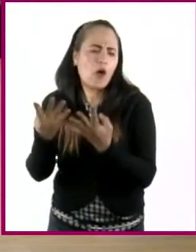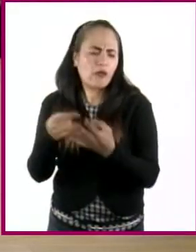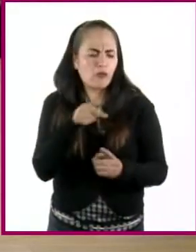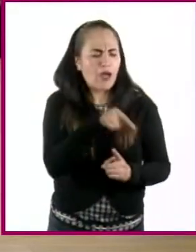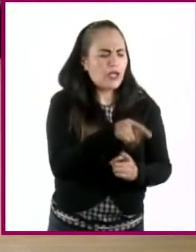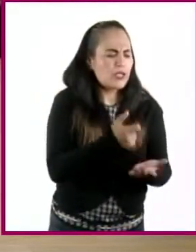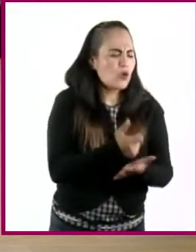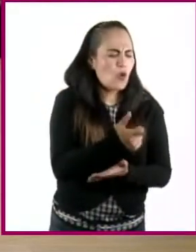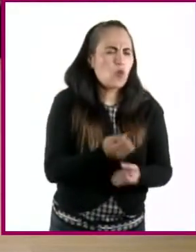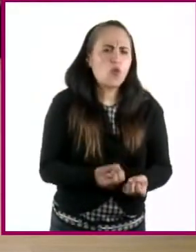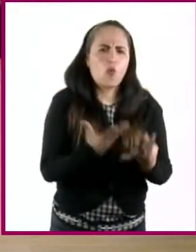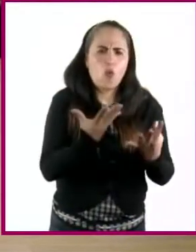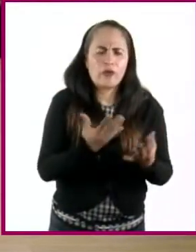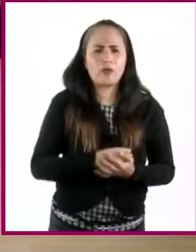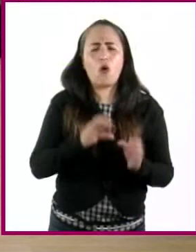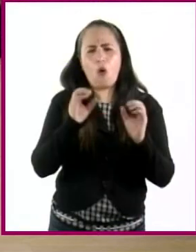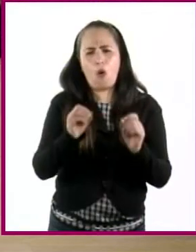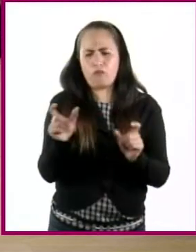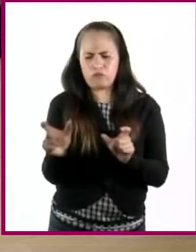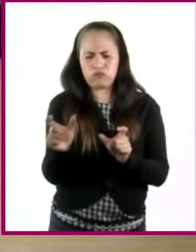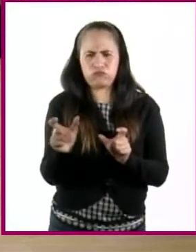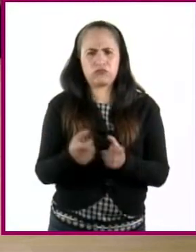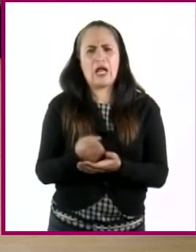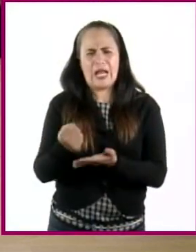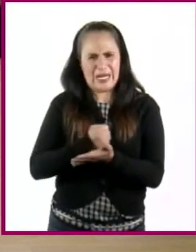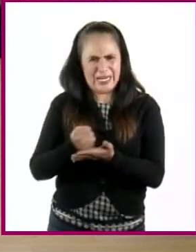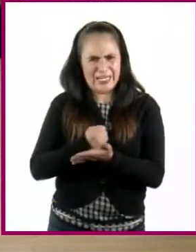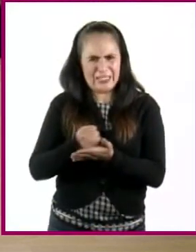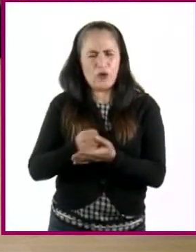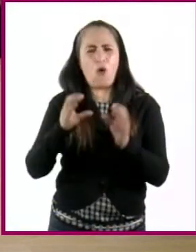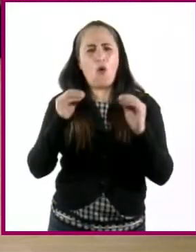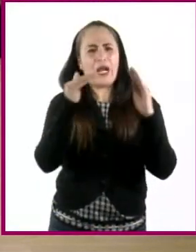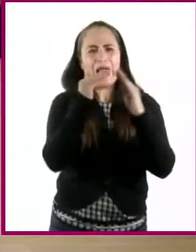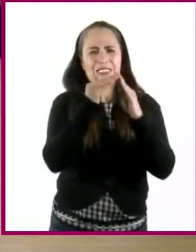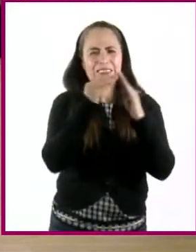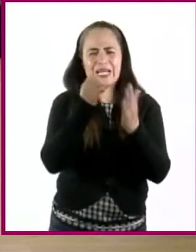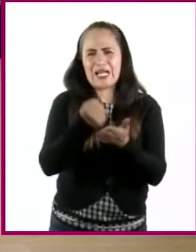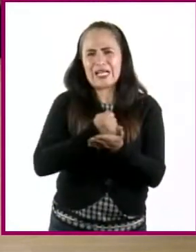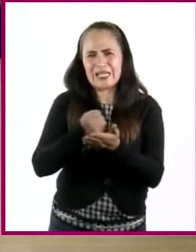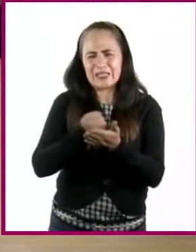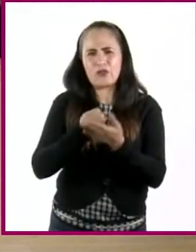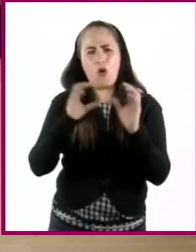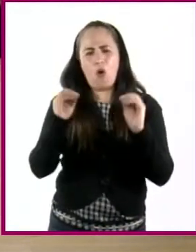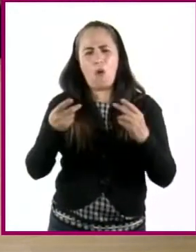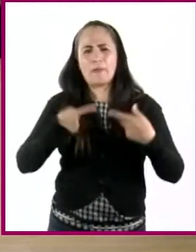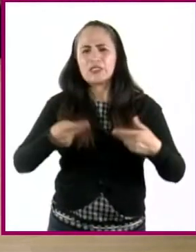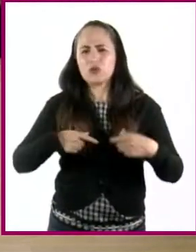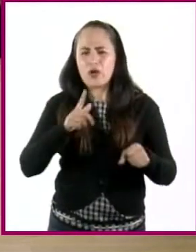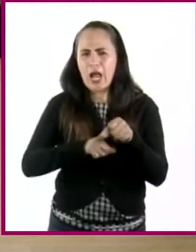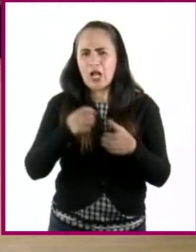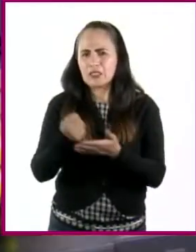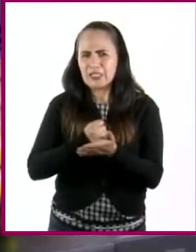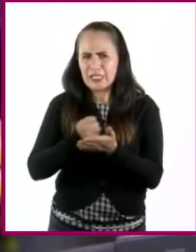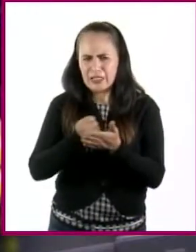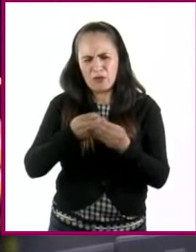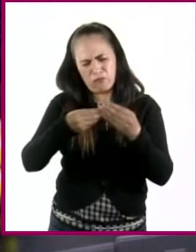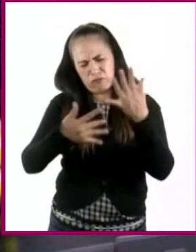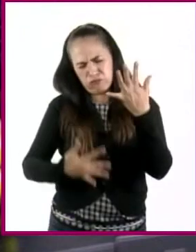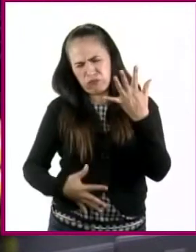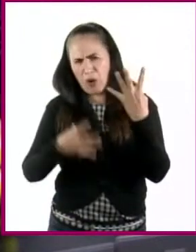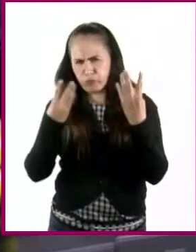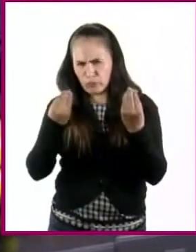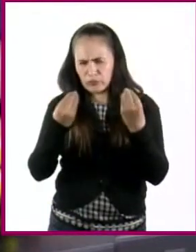Además, puedes comparar tarjetas de crédito, créditos hipotecarios, créditos personales y muchos más. Me